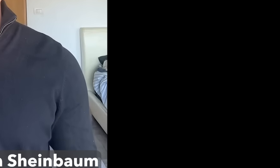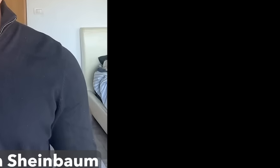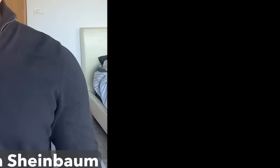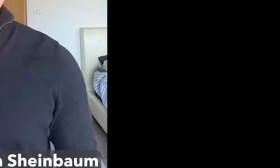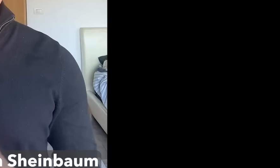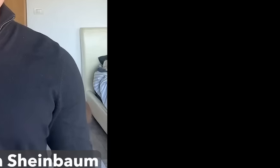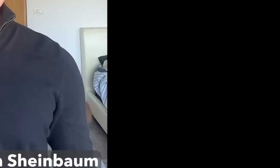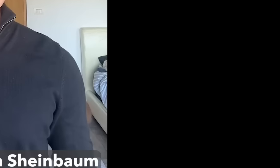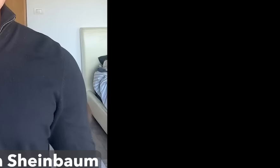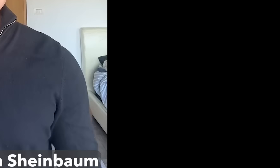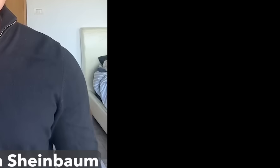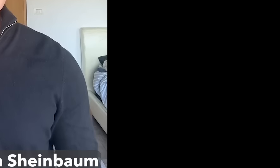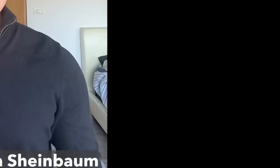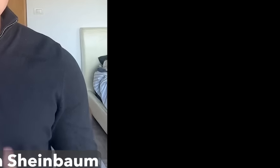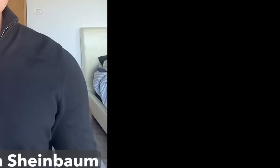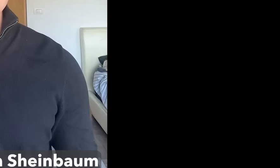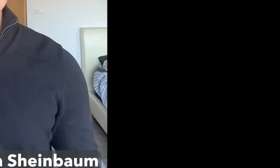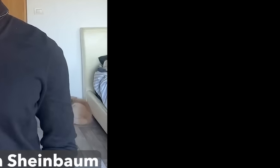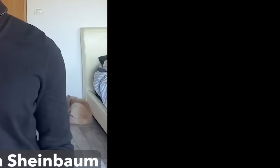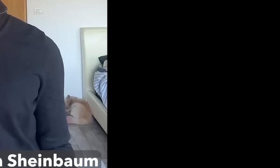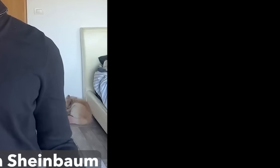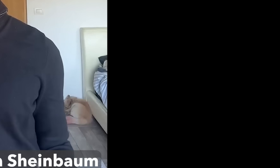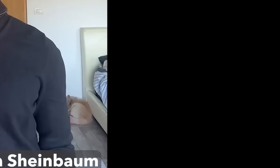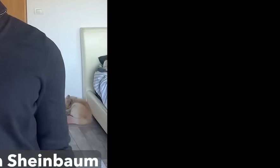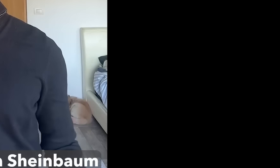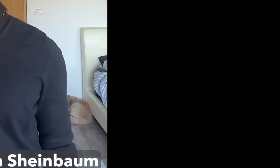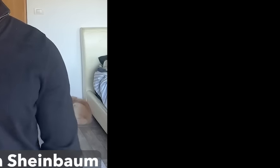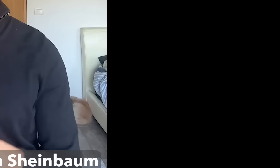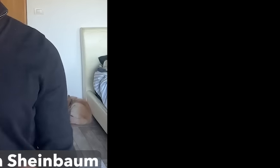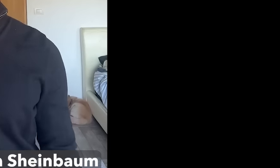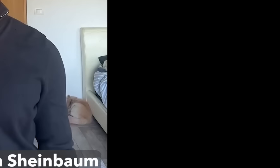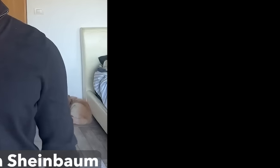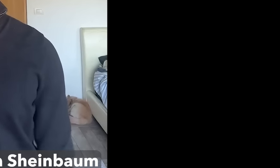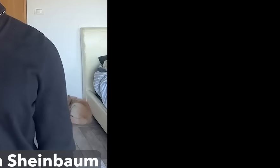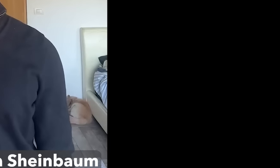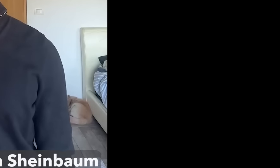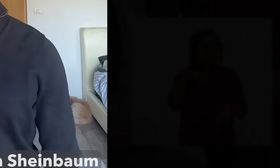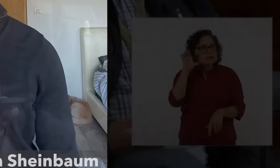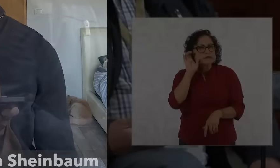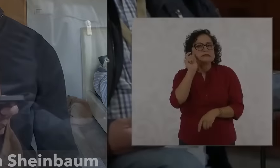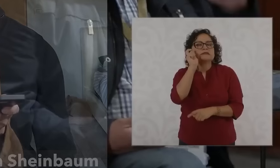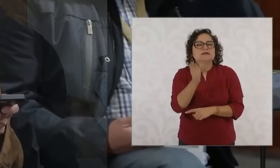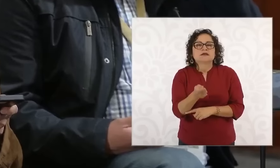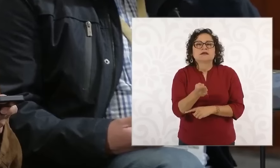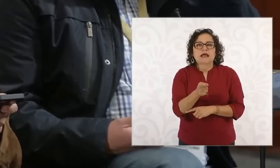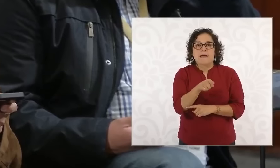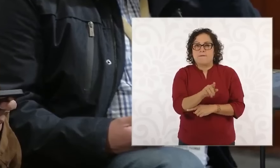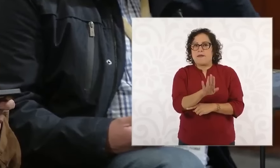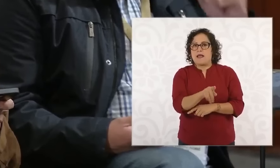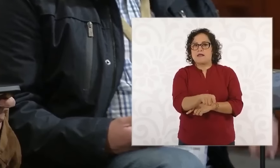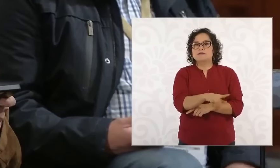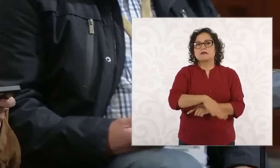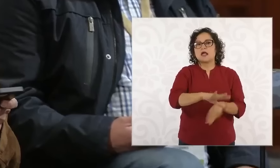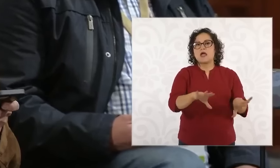de la causa. Yo no me voy vencido, me voy para seguir luchando. Cuando un pueblo pierde el miedo, ya ningún poder es capaz de detenerlo. Y ya no el movimiento,